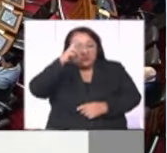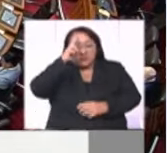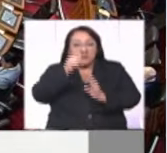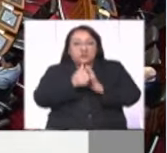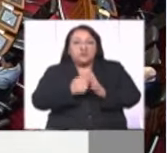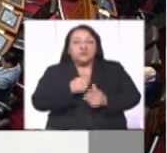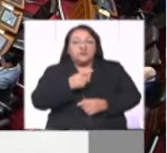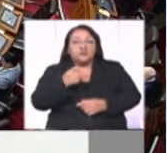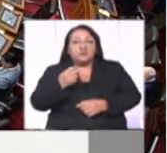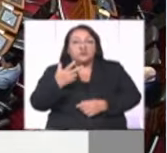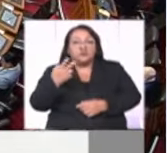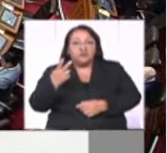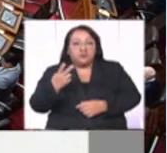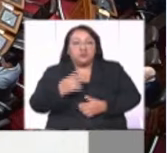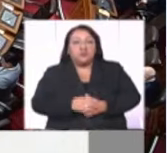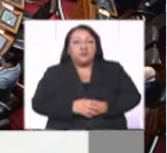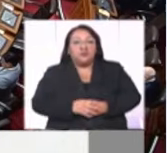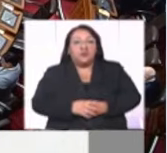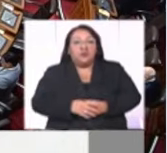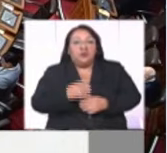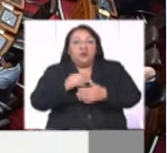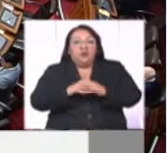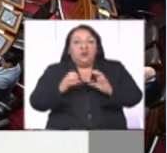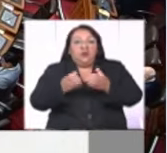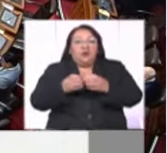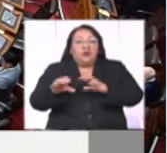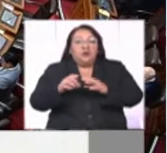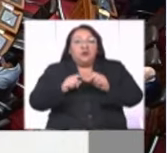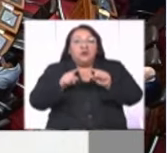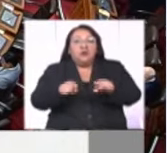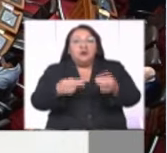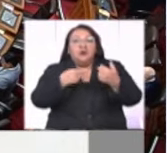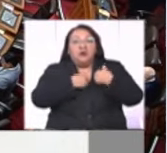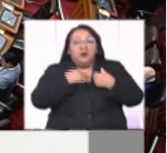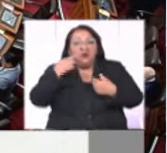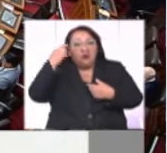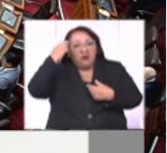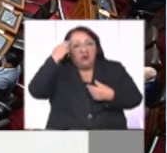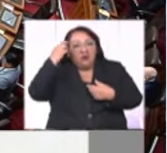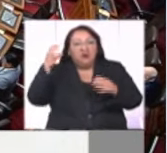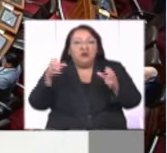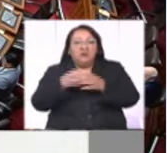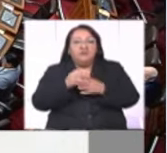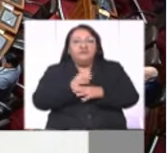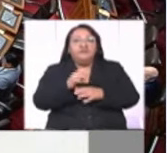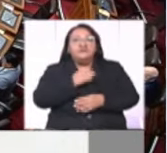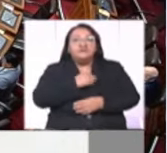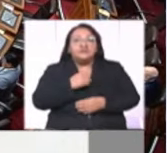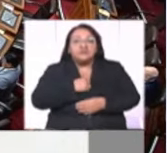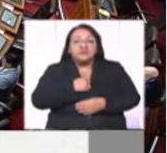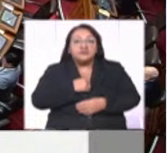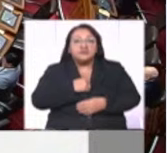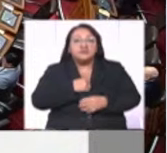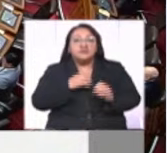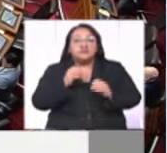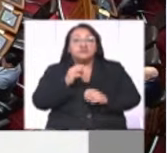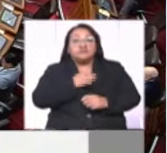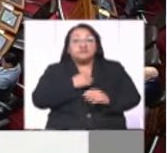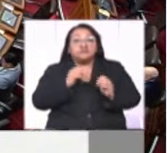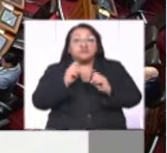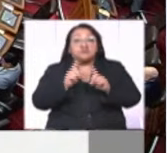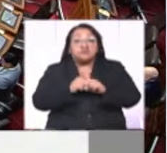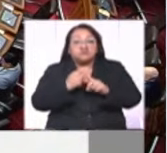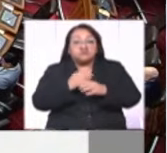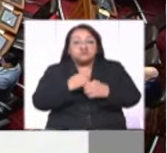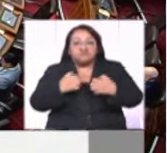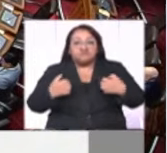artículo 132. El Congreso hace efectiva la responsabilidad política del Consejo de Ministros o de los ministros por separado,